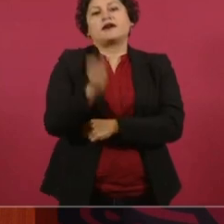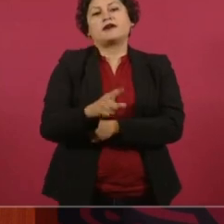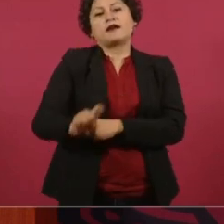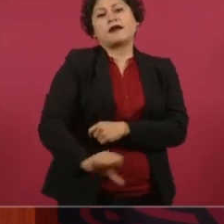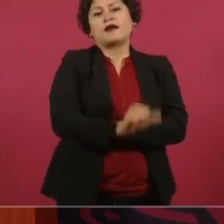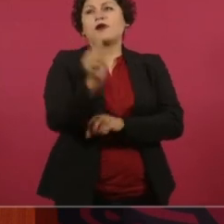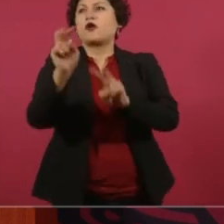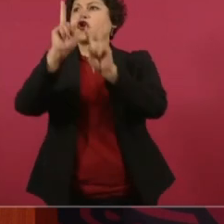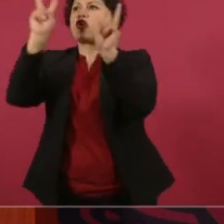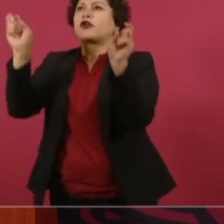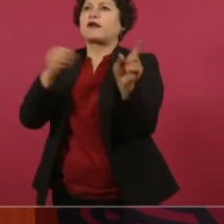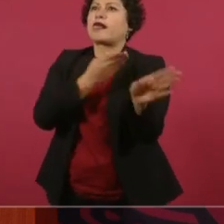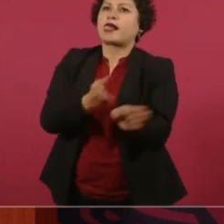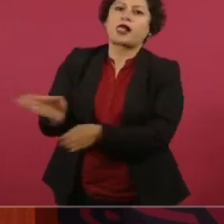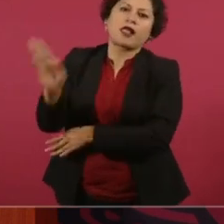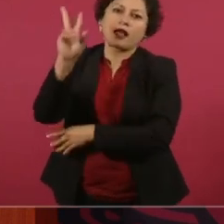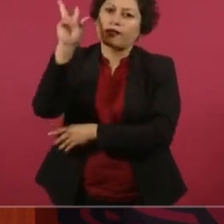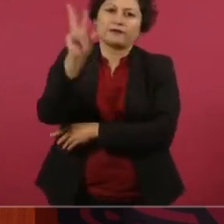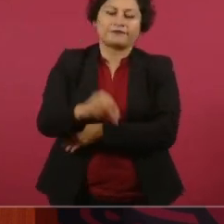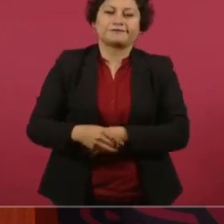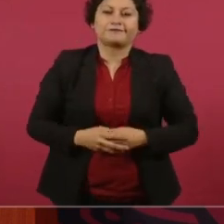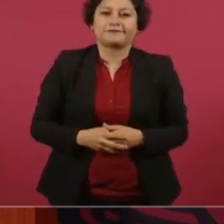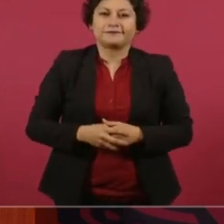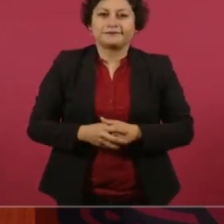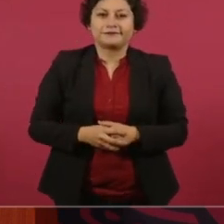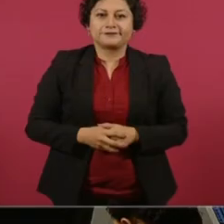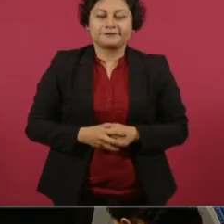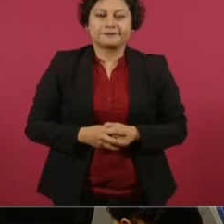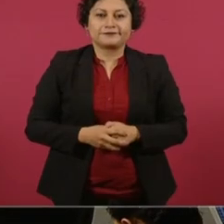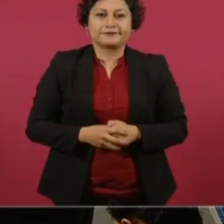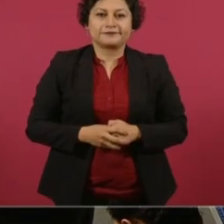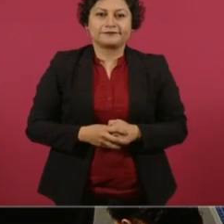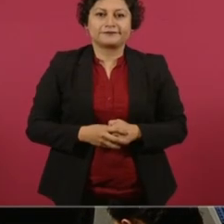no mames. ¡Órale!